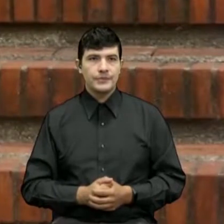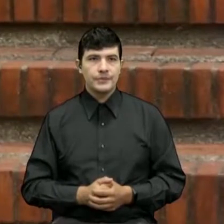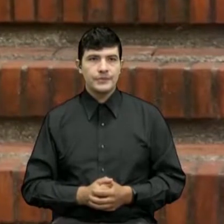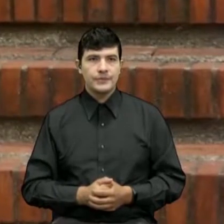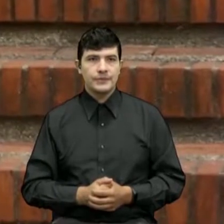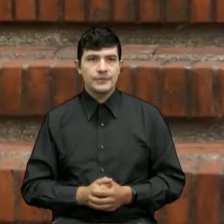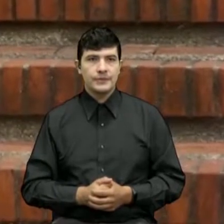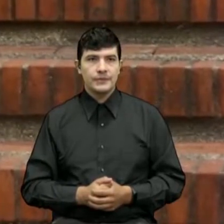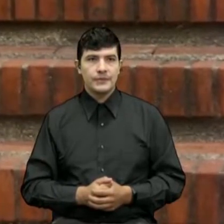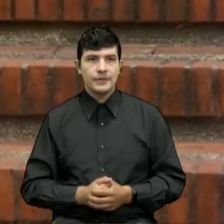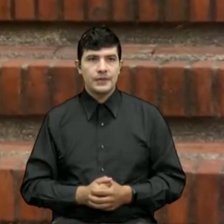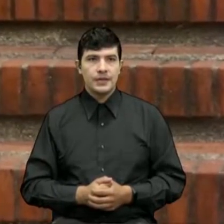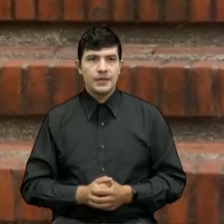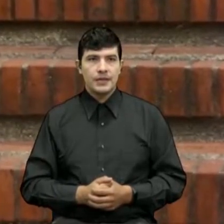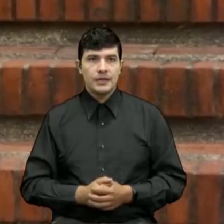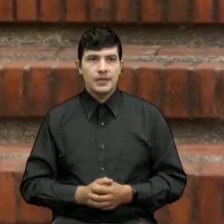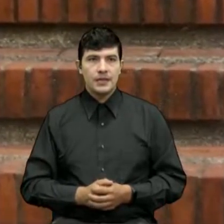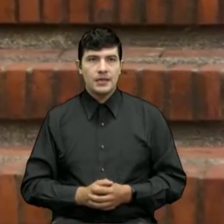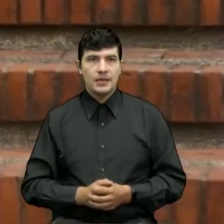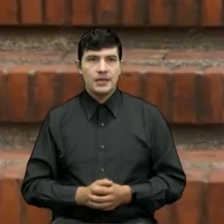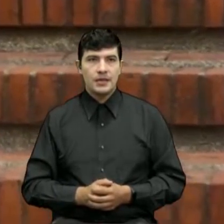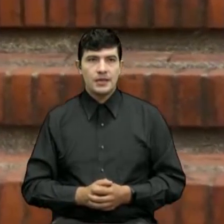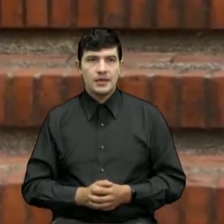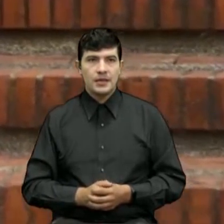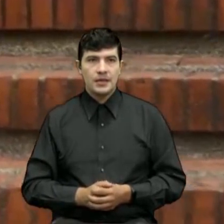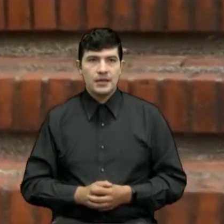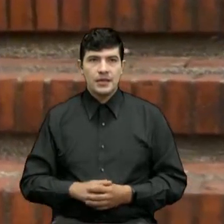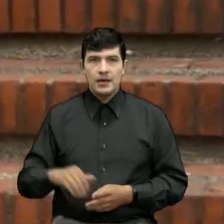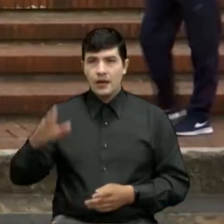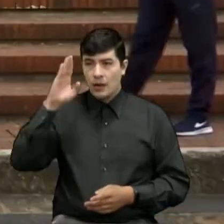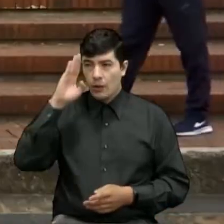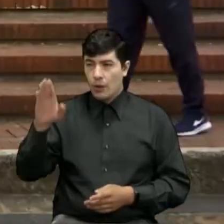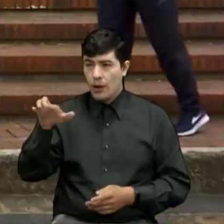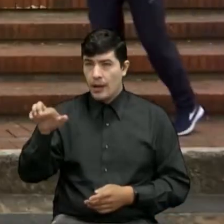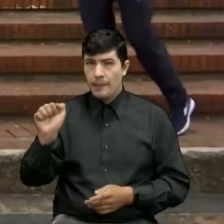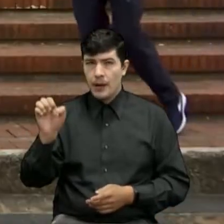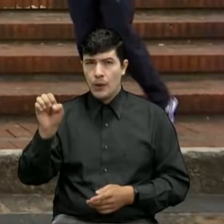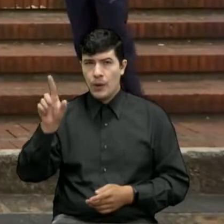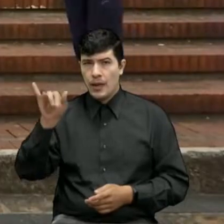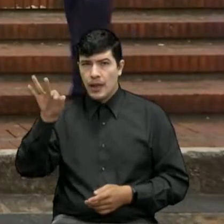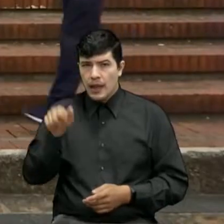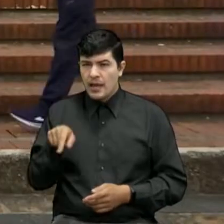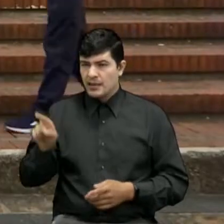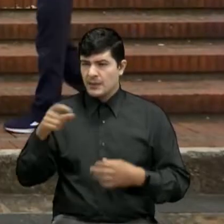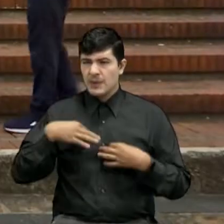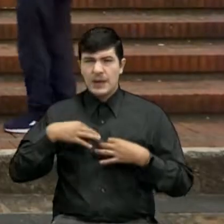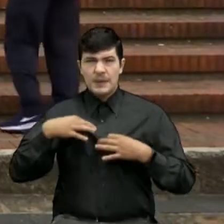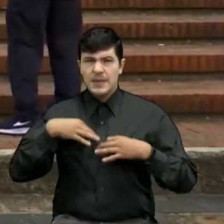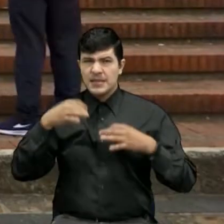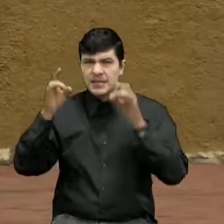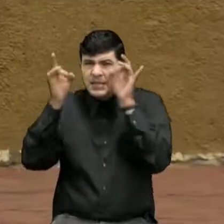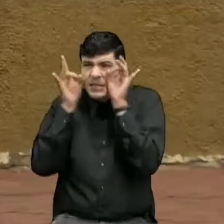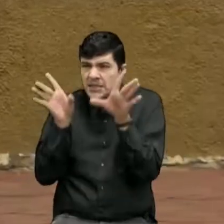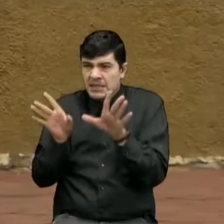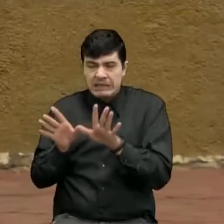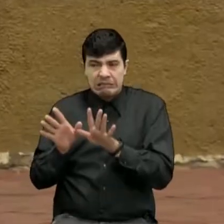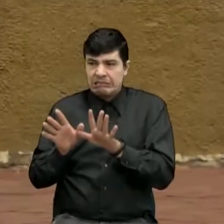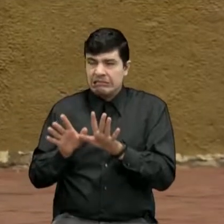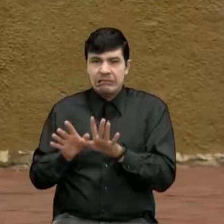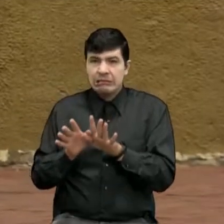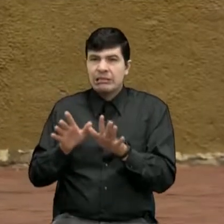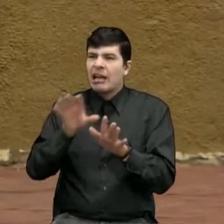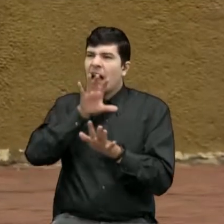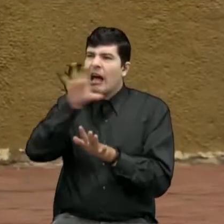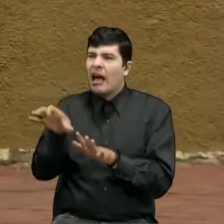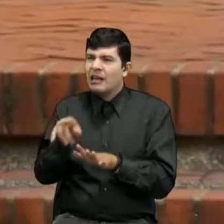Hola, Paolita. Mira, ¿ya viste a Cristian Javier? Mira esa camiseta tan horrible que trae. ¿Por qué no le